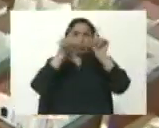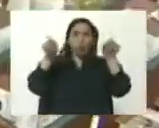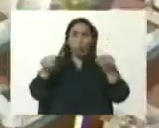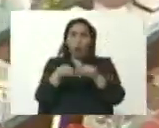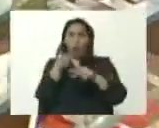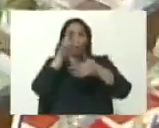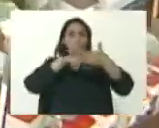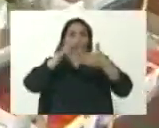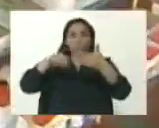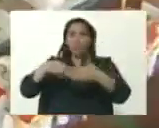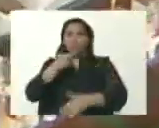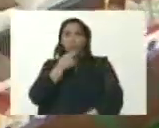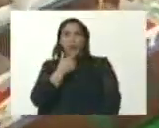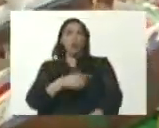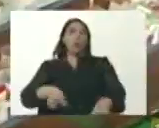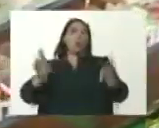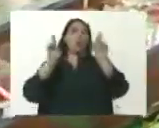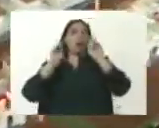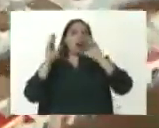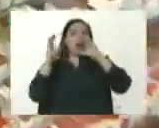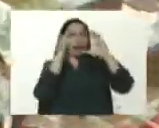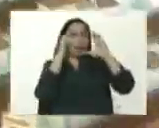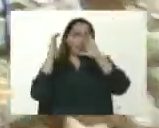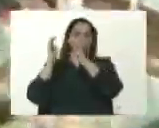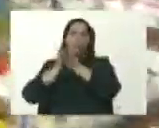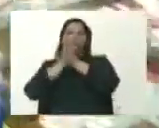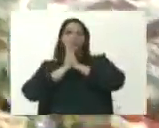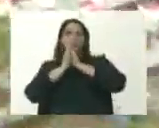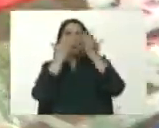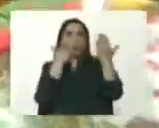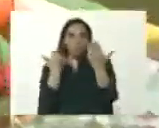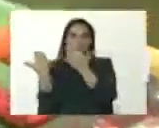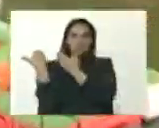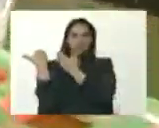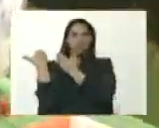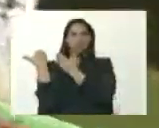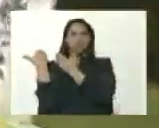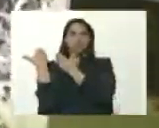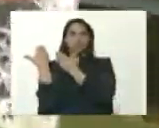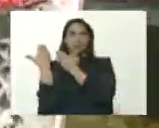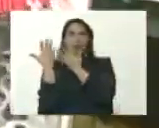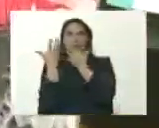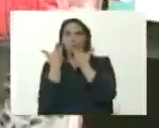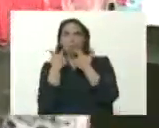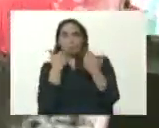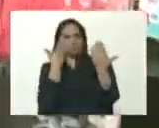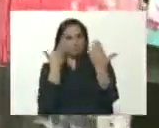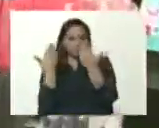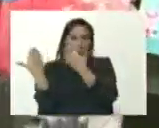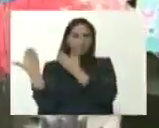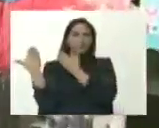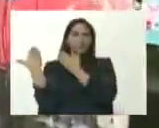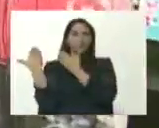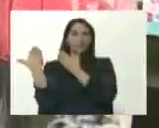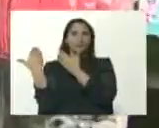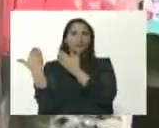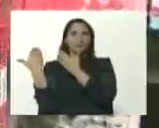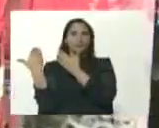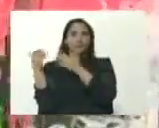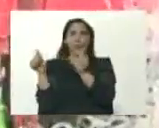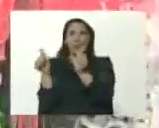quería ver, ojalá el camarógrafo lo tomara, ¿no? Cuadro colorido, y va, mira, y aparezco yo con Chávez,